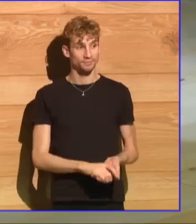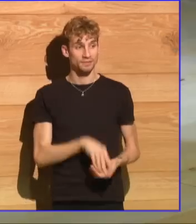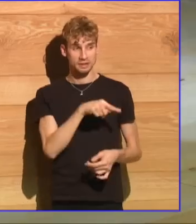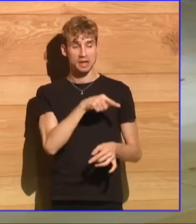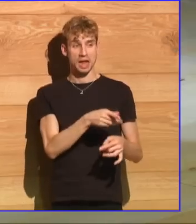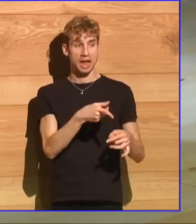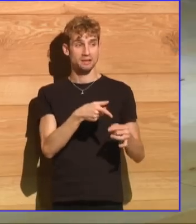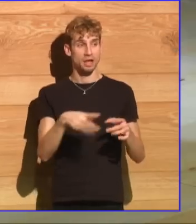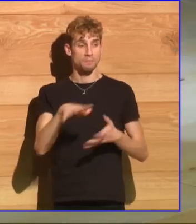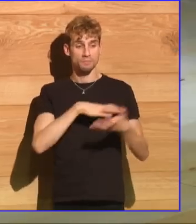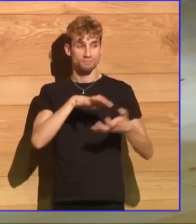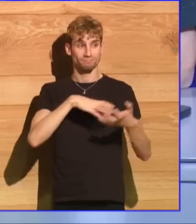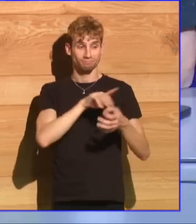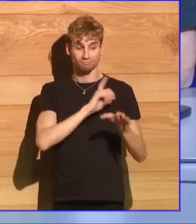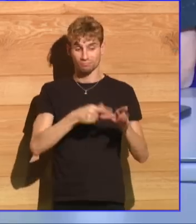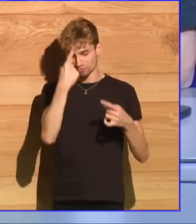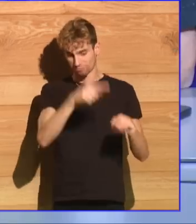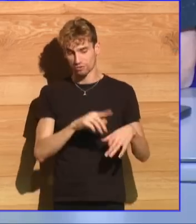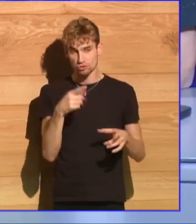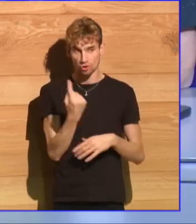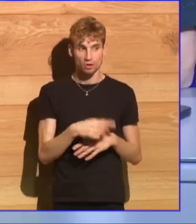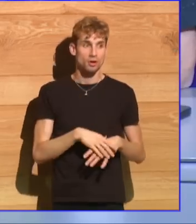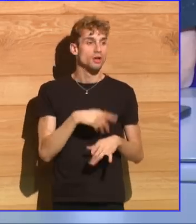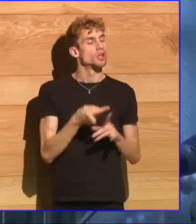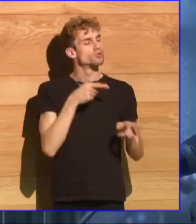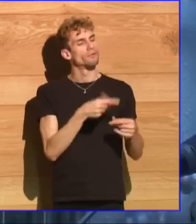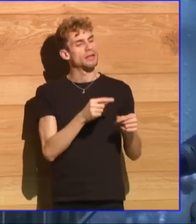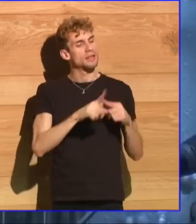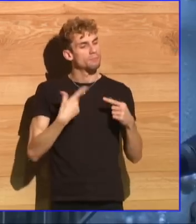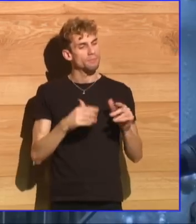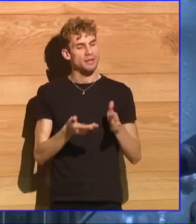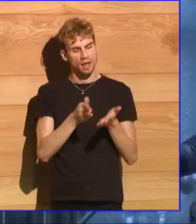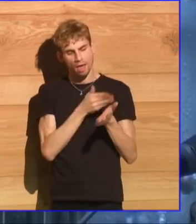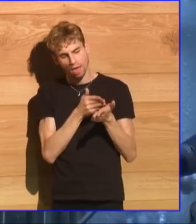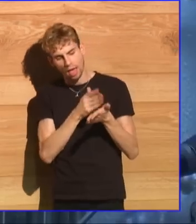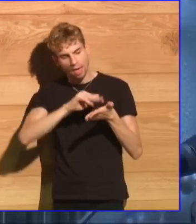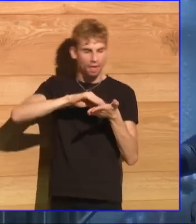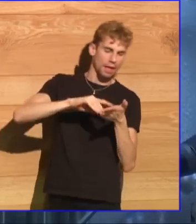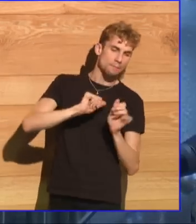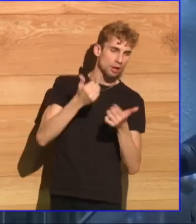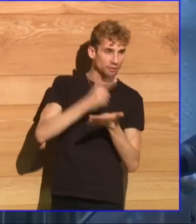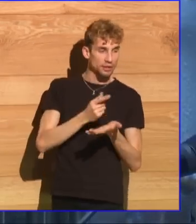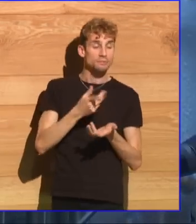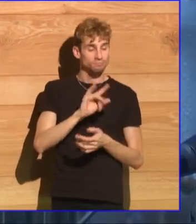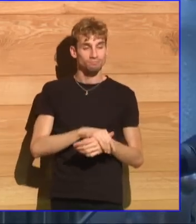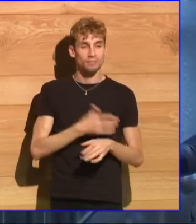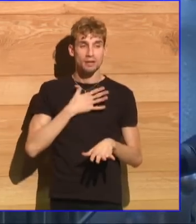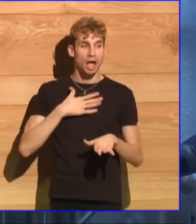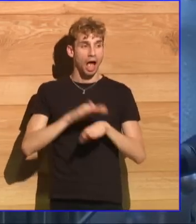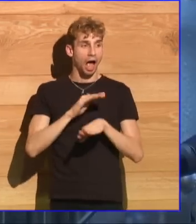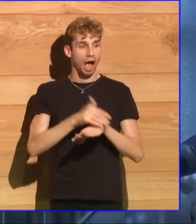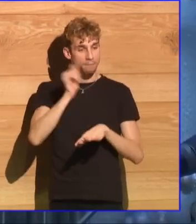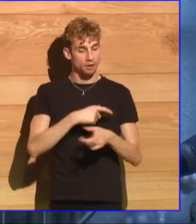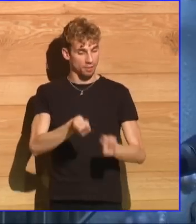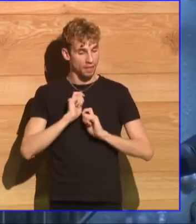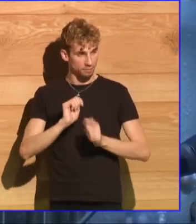lío. Pero es textual, la acabas Sí. y vuelves a empezar Me inmediatamente. la dejó un amigo me la dejó un amigo y yo, claro, tenía que devolverla. Y lo